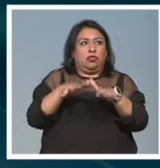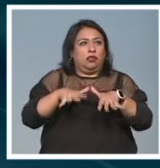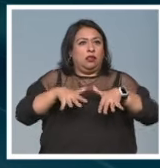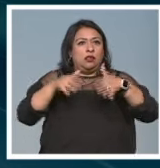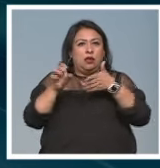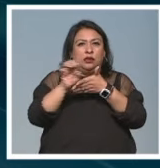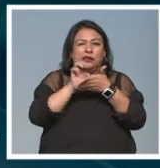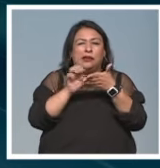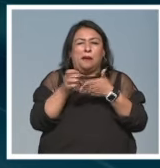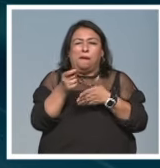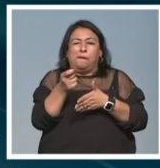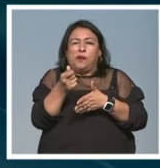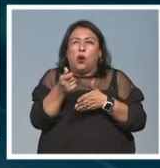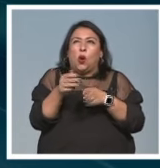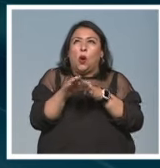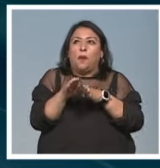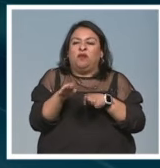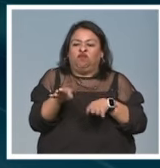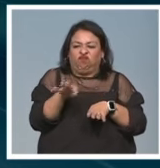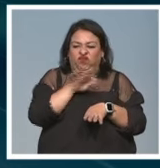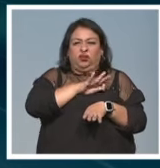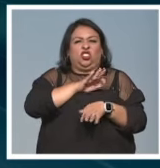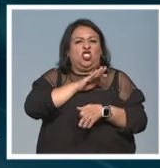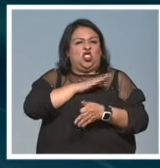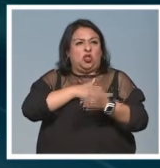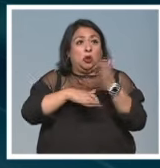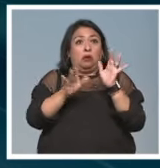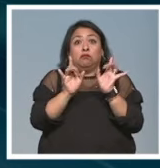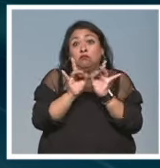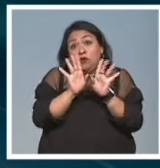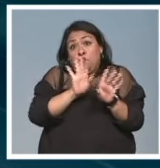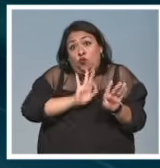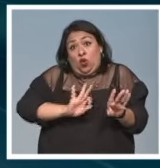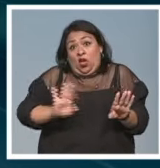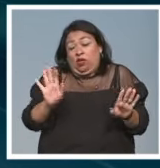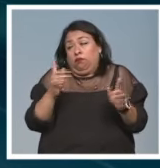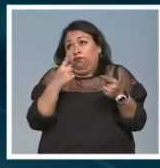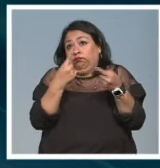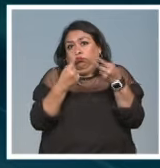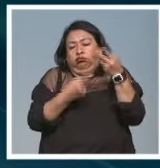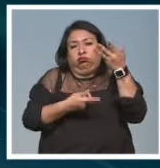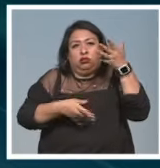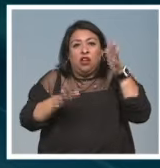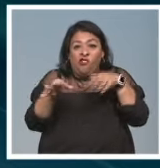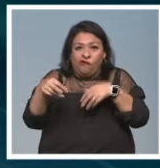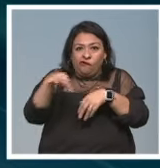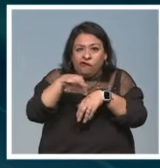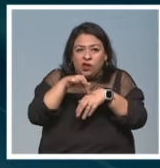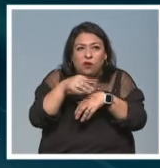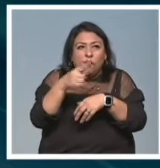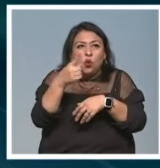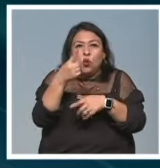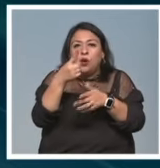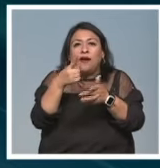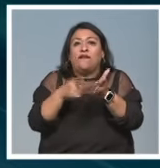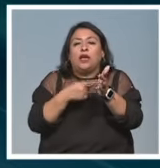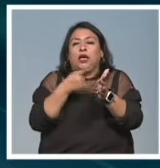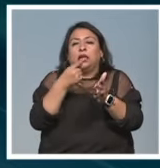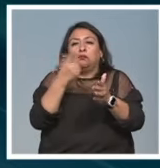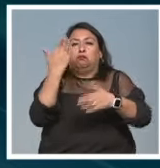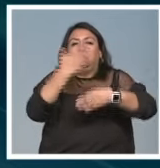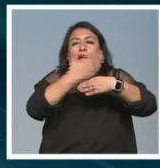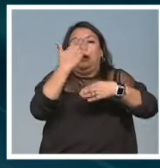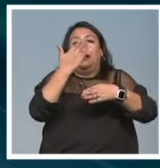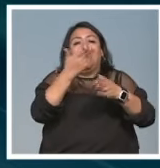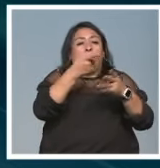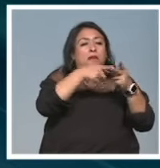es un poco arriesgarte a todo. Todo, es que todo puede pasar. Y como es en vivo, es solo una toma, digamos, ¿no? Va de